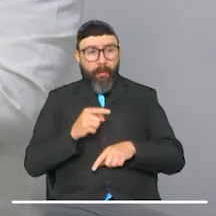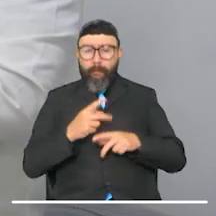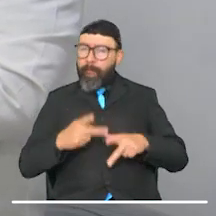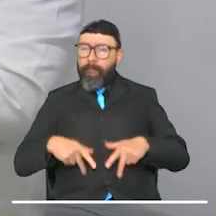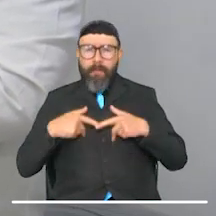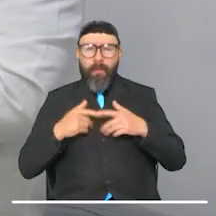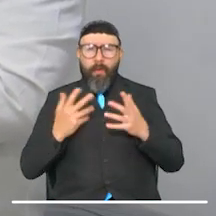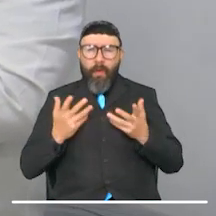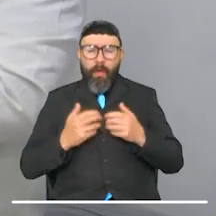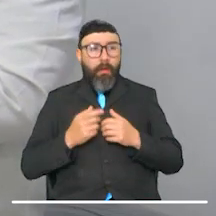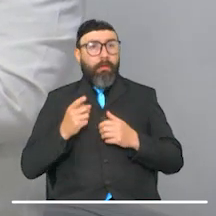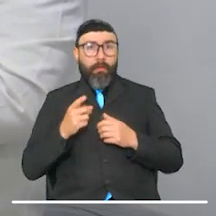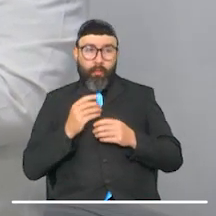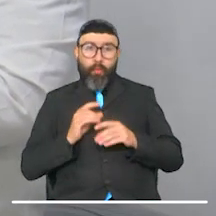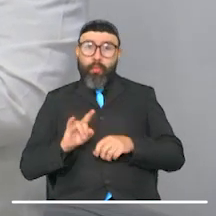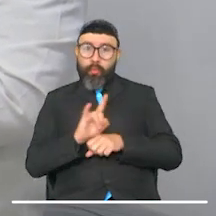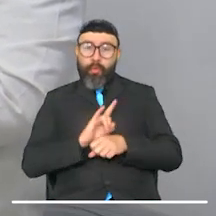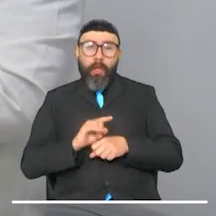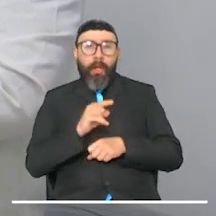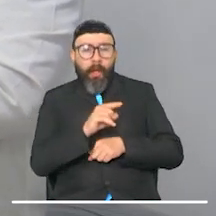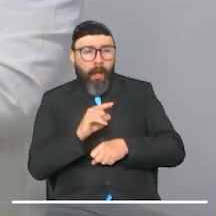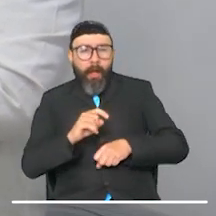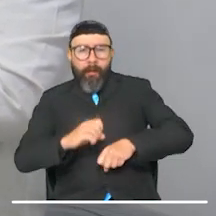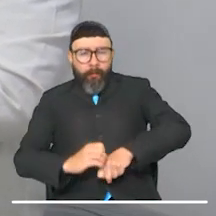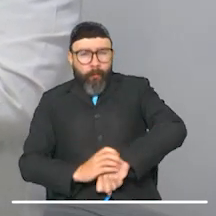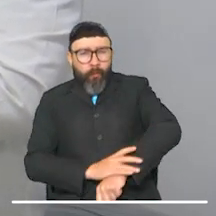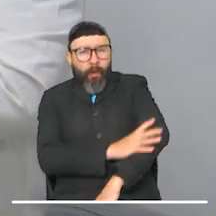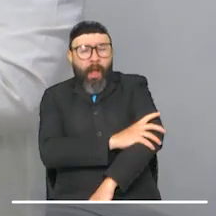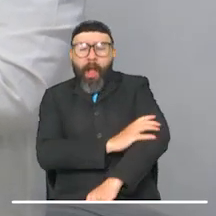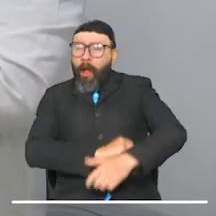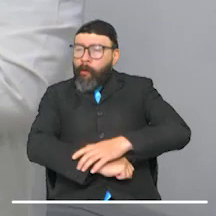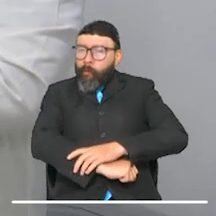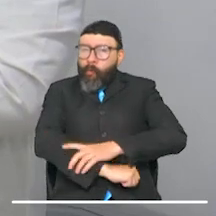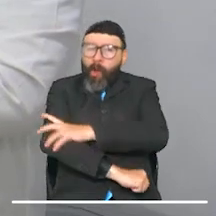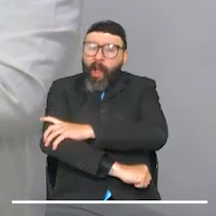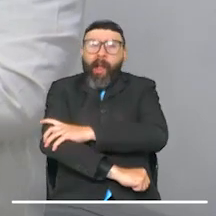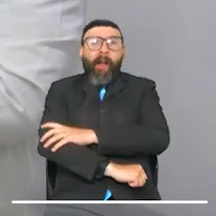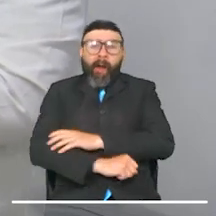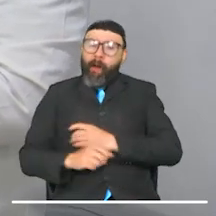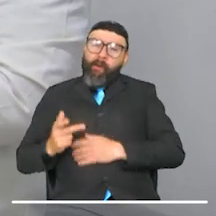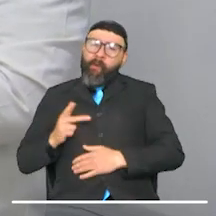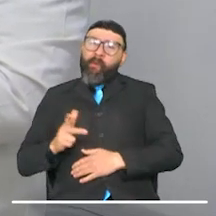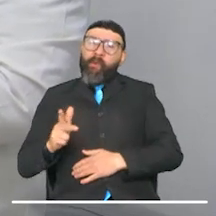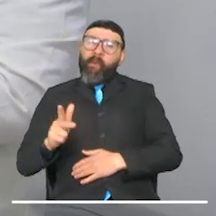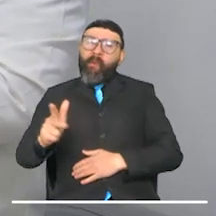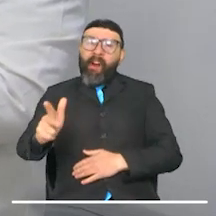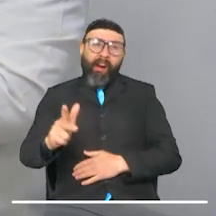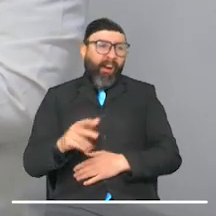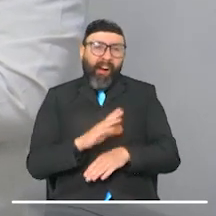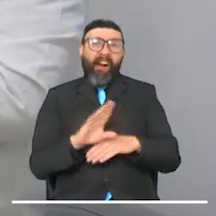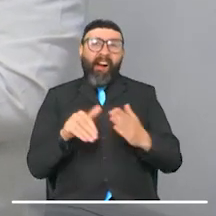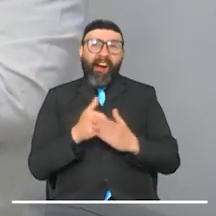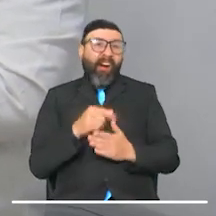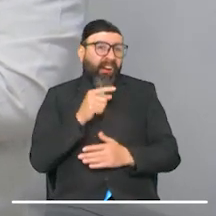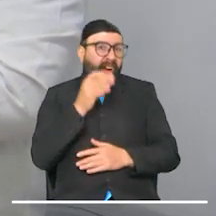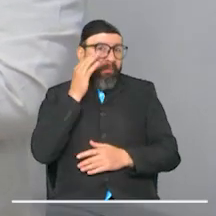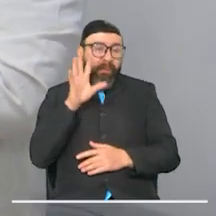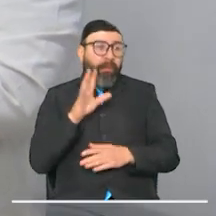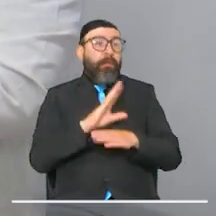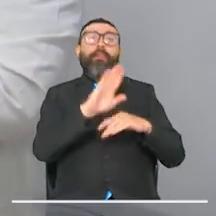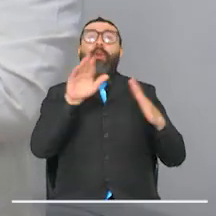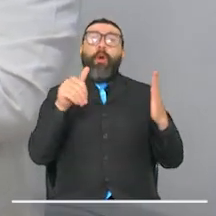el uso de medias profilácticas cuando viajemos todo está todos los seres humanos prácticamente no estamos exento de una complicación